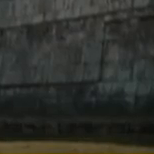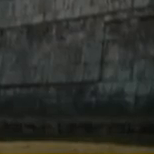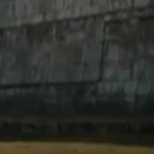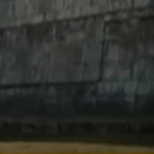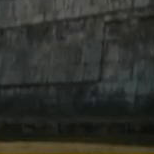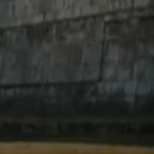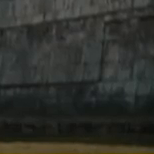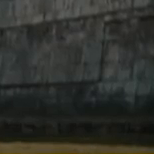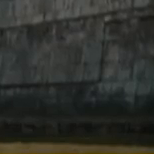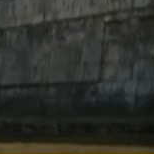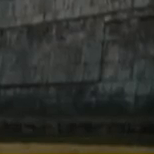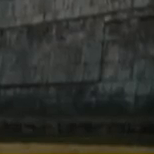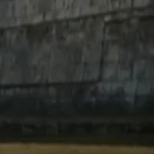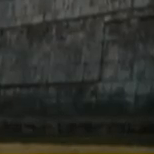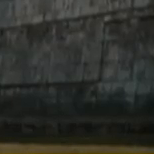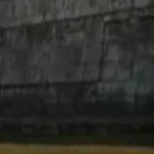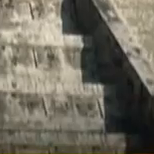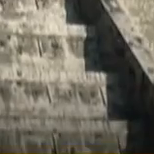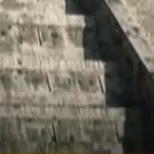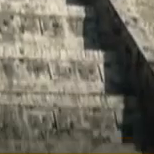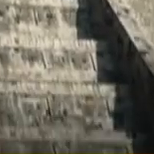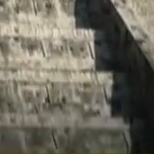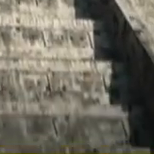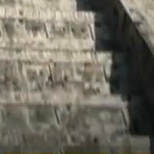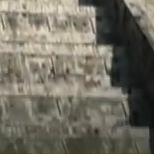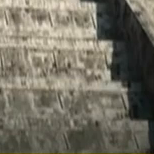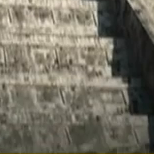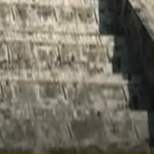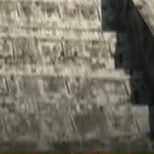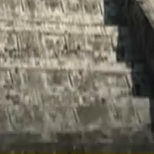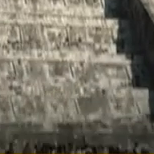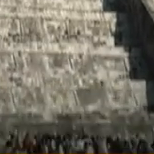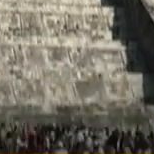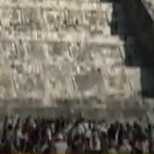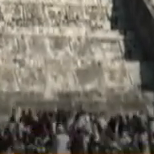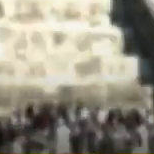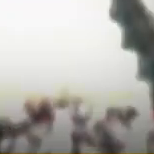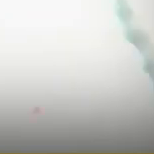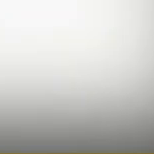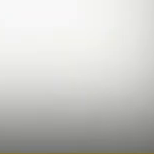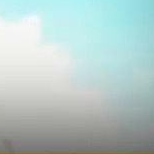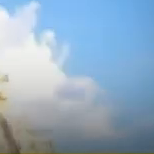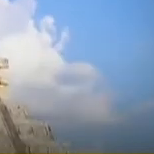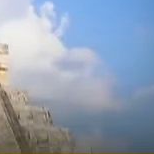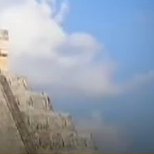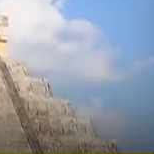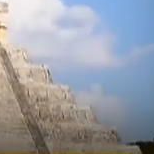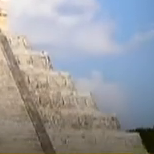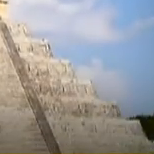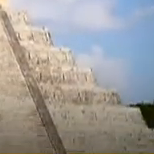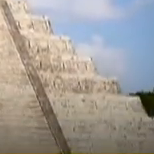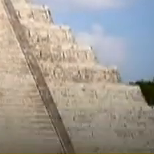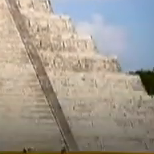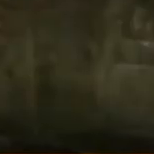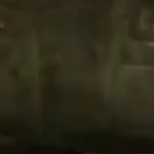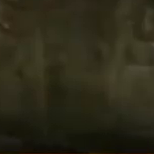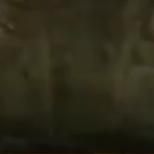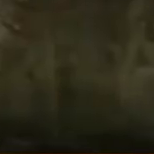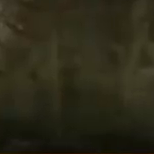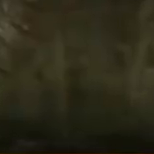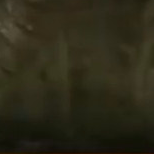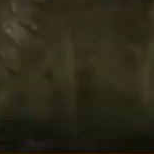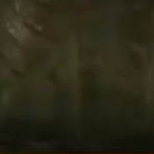siendo esta la mejor muestra del increíble talento y desarrollo que poseían los mayas. Si deseas conocer más sobre